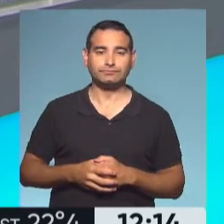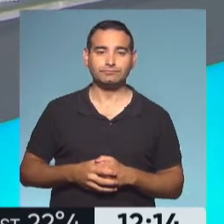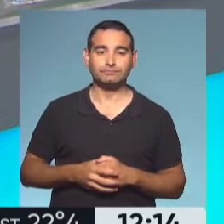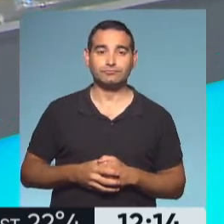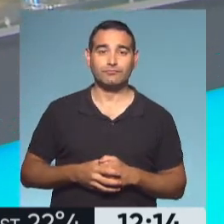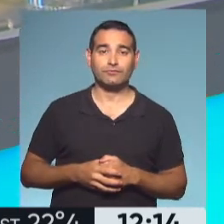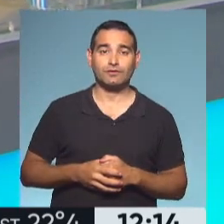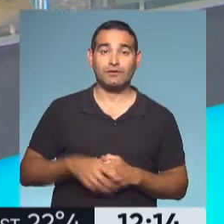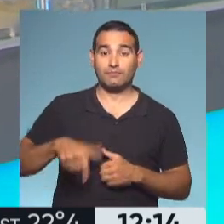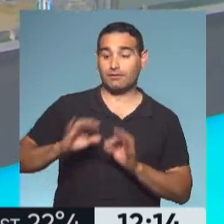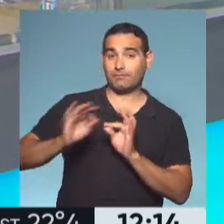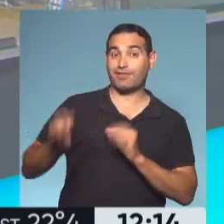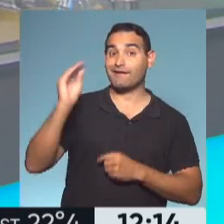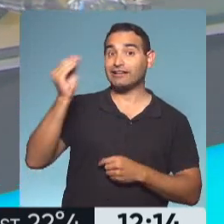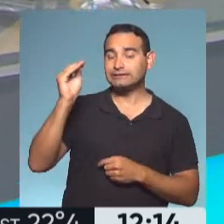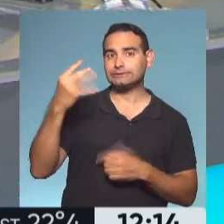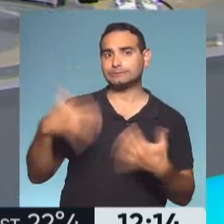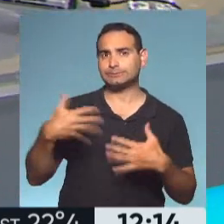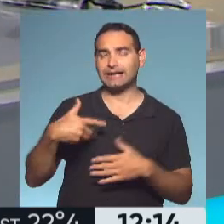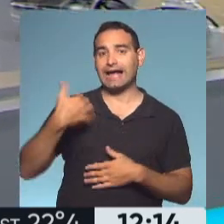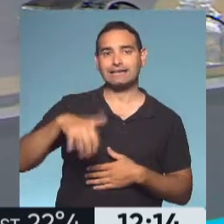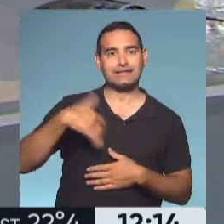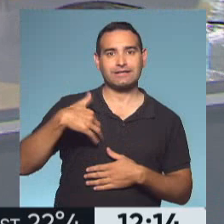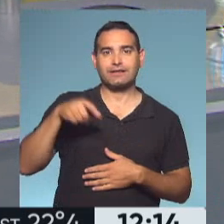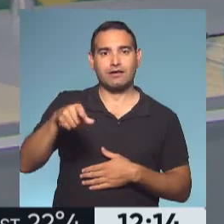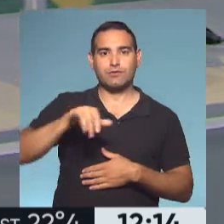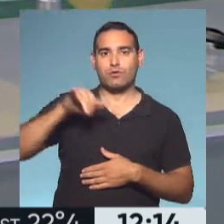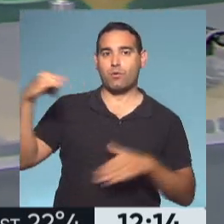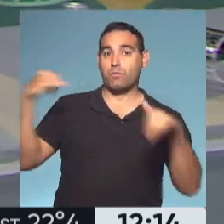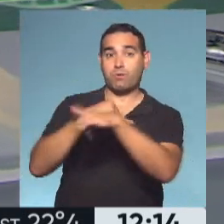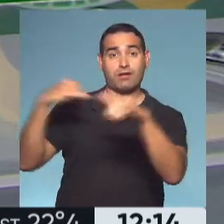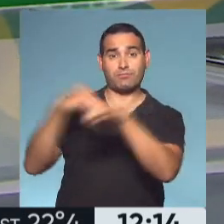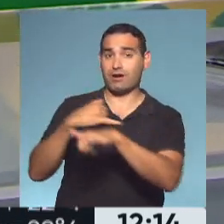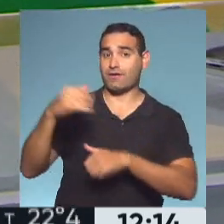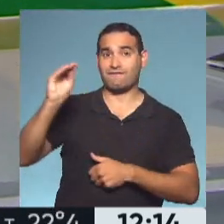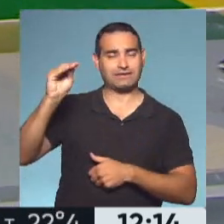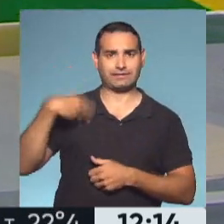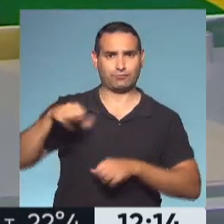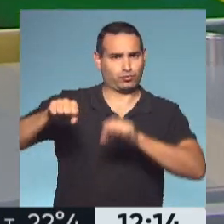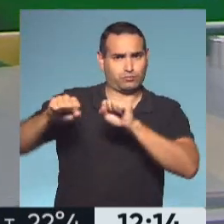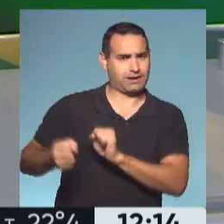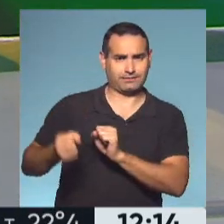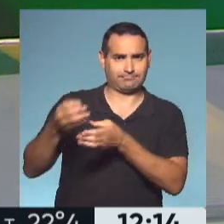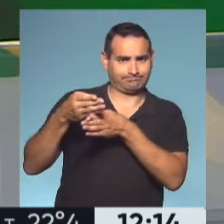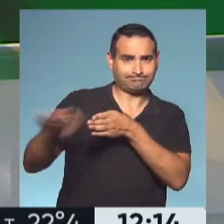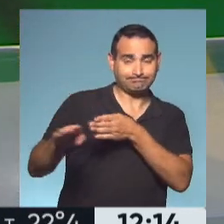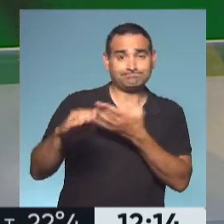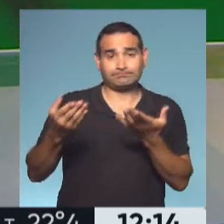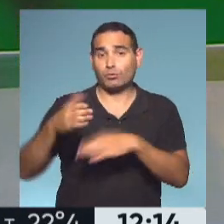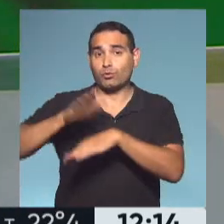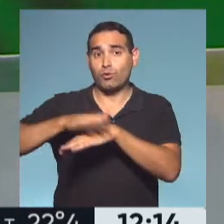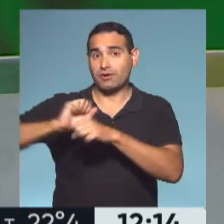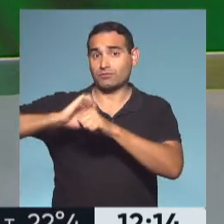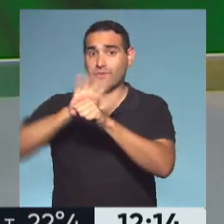Y lo que sucede aquí, muy cerca, en Brasil, sabemos que Argentina mantiene suspendidos los vuelos desde y hacia el país vecino a raíz precisamente de las